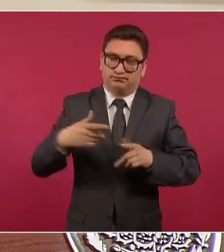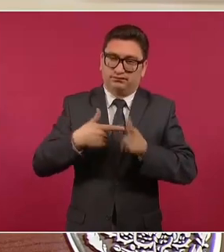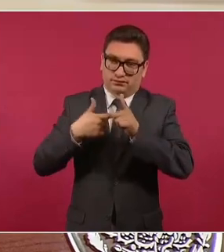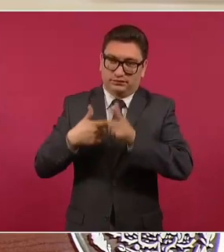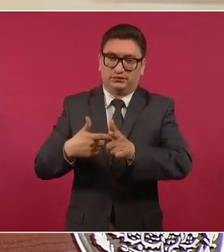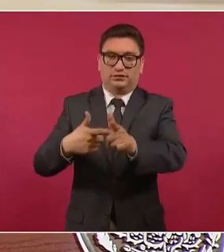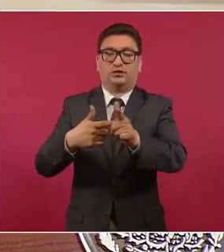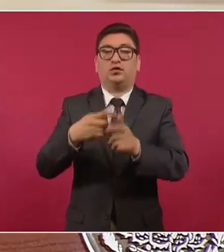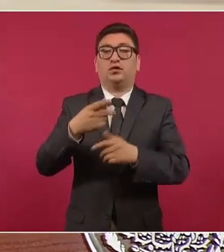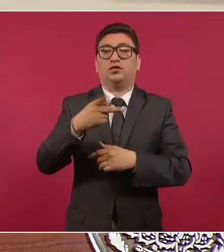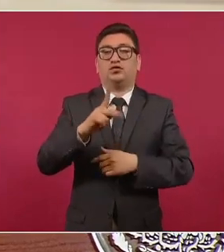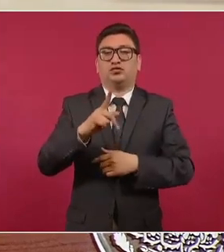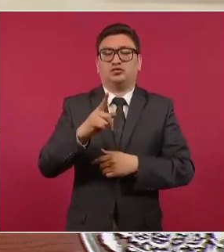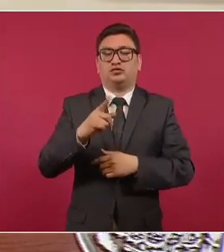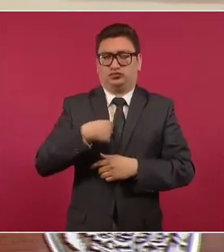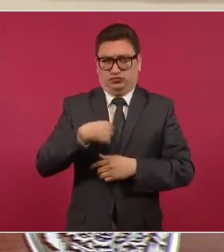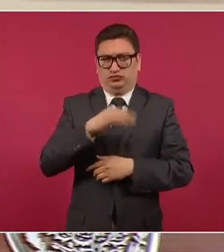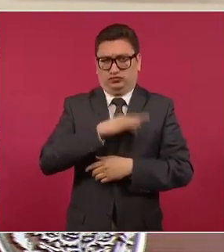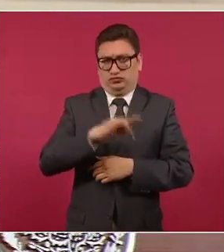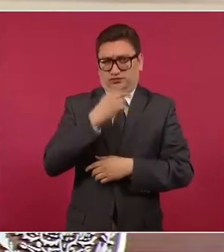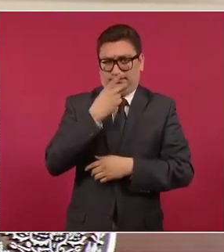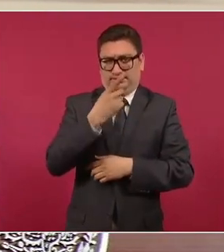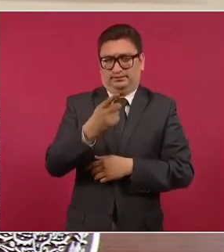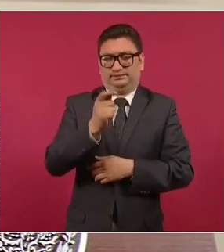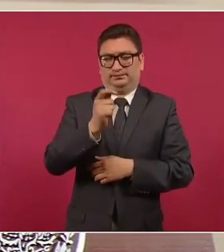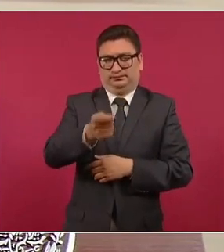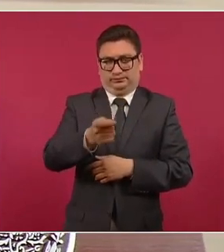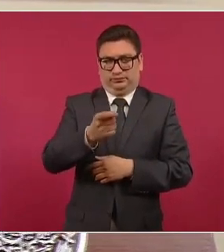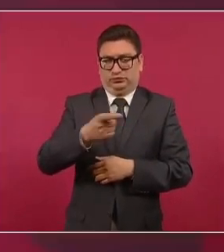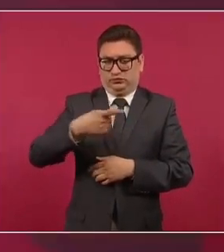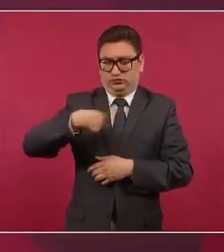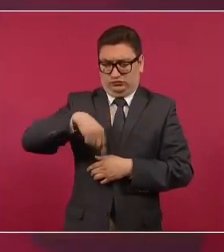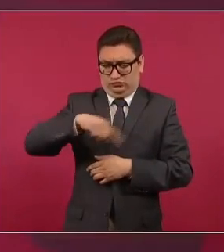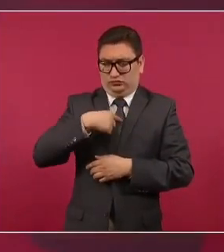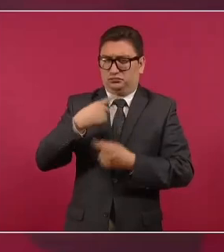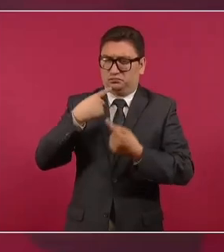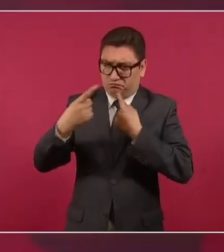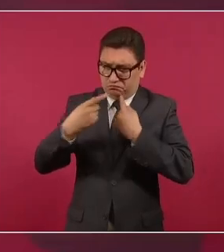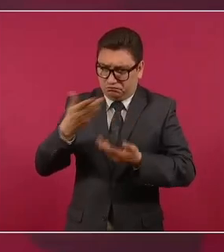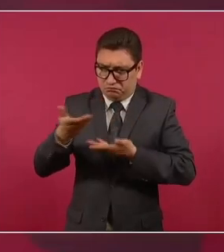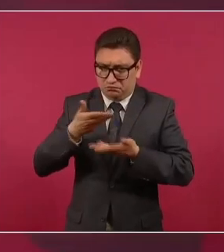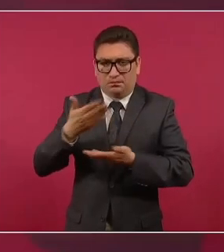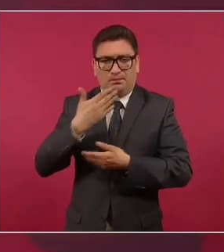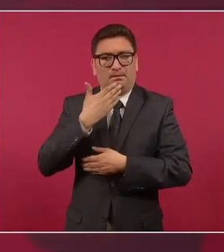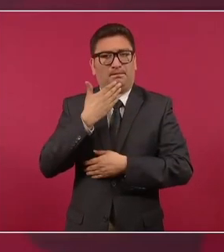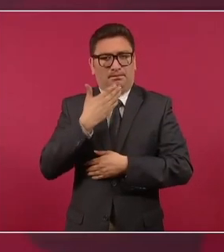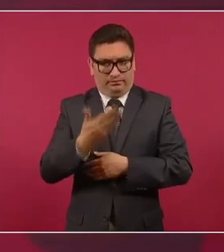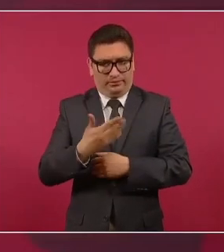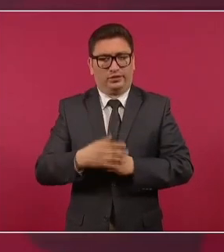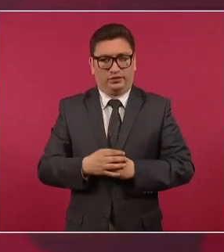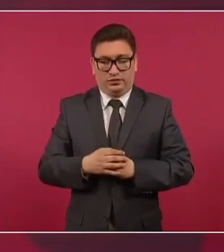Lo que les puedo decir es que nos entendimos bien y fue